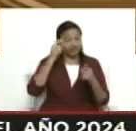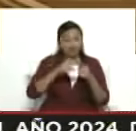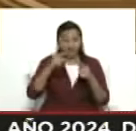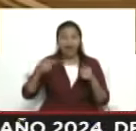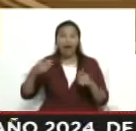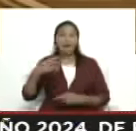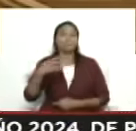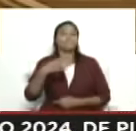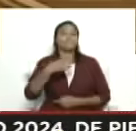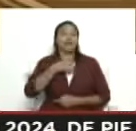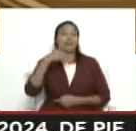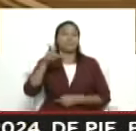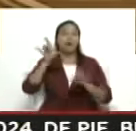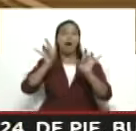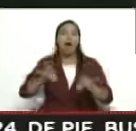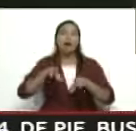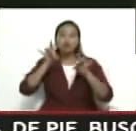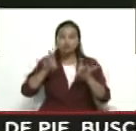¿Qué tal?